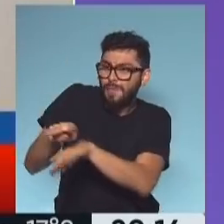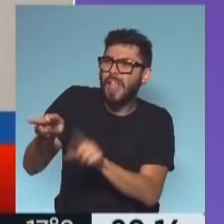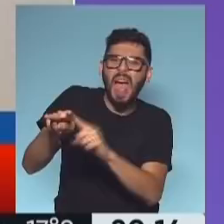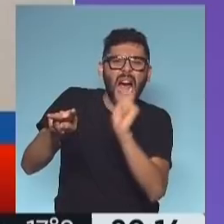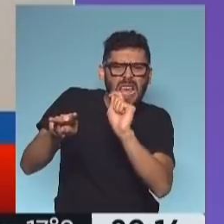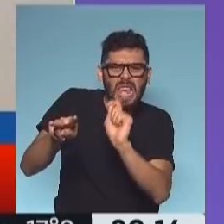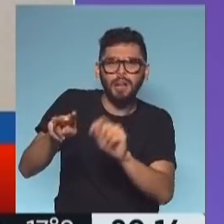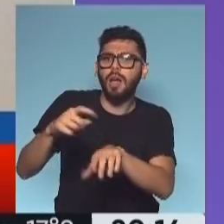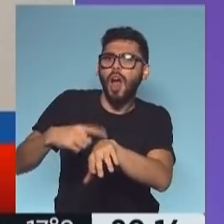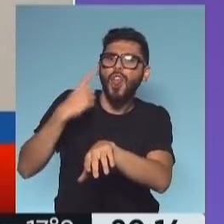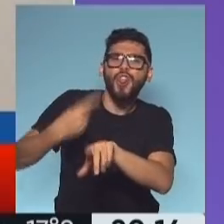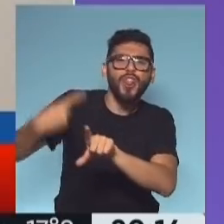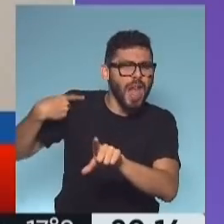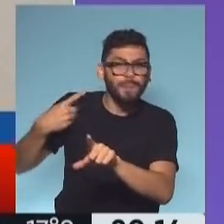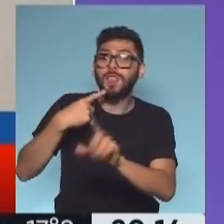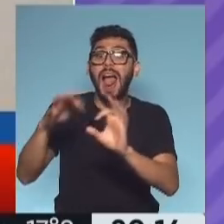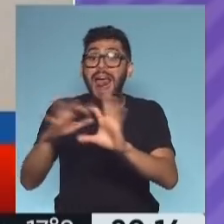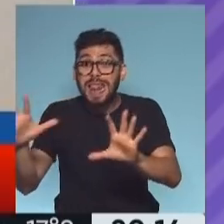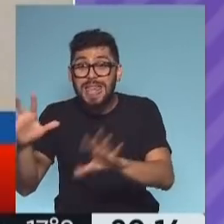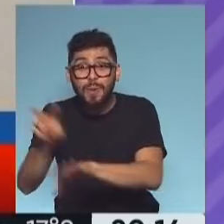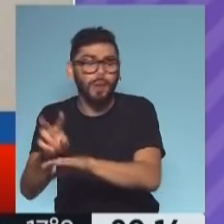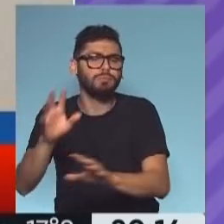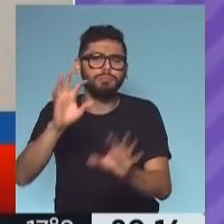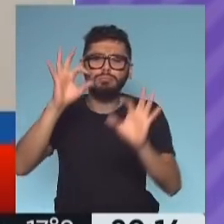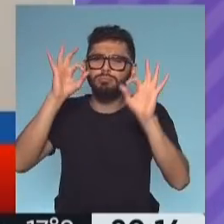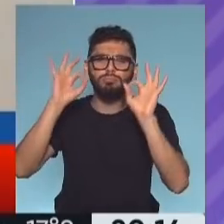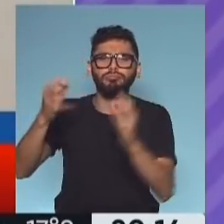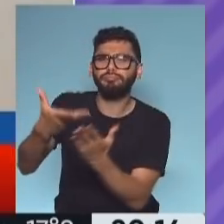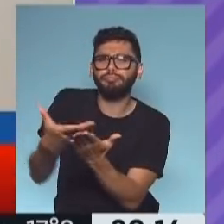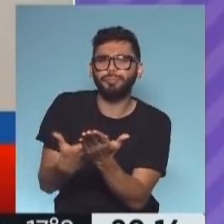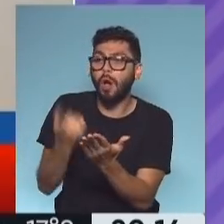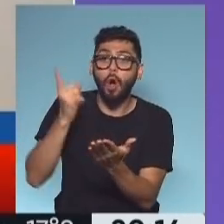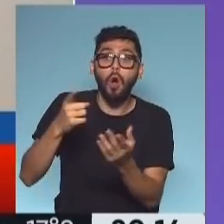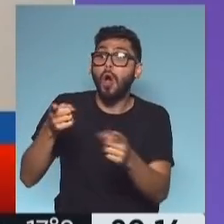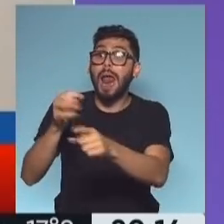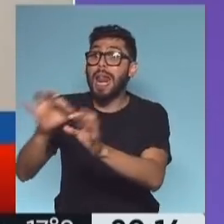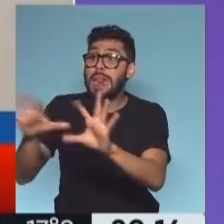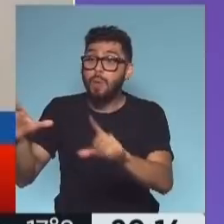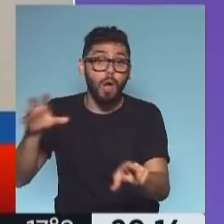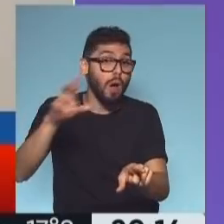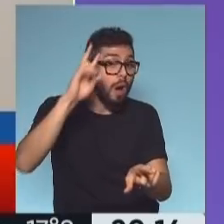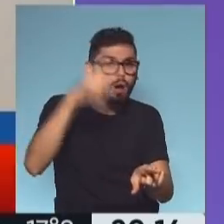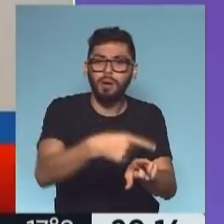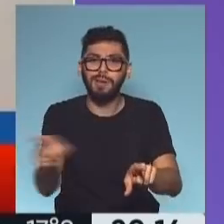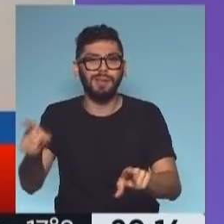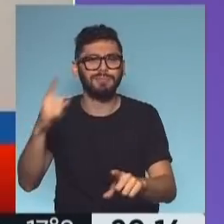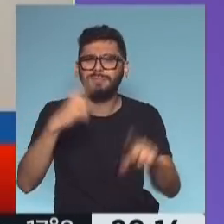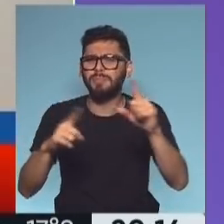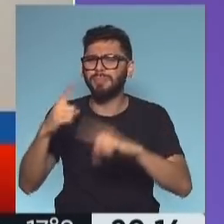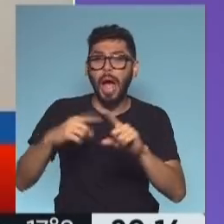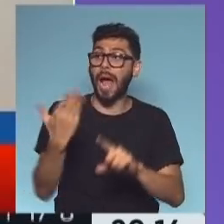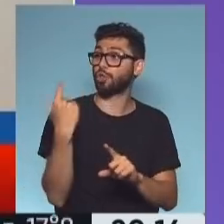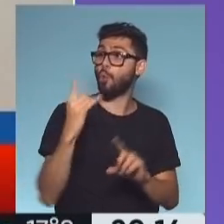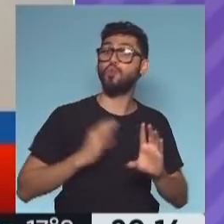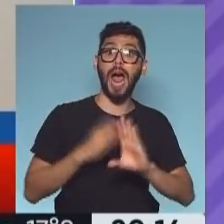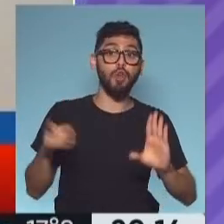cuánto tiempo la tiene ocupada, si está libre, podemos centralizar y coordinar las derivaciones. La verdad que es un trabajo enorme que venimos haciendo hace ya más de un año y que es